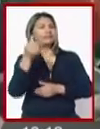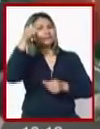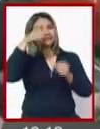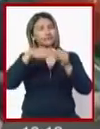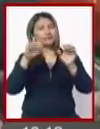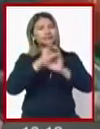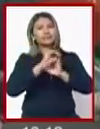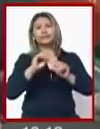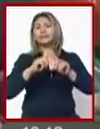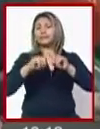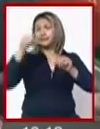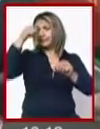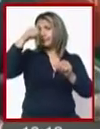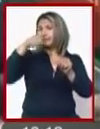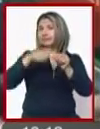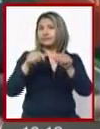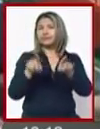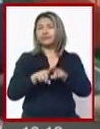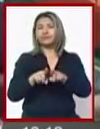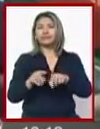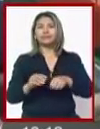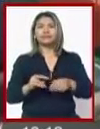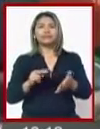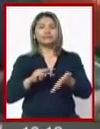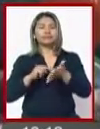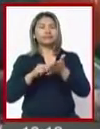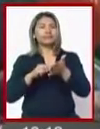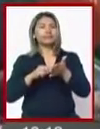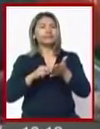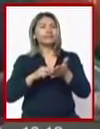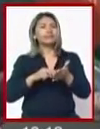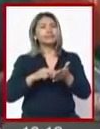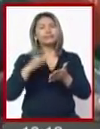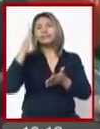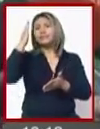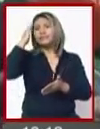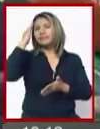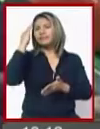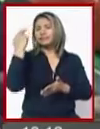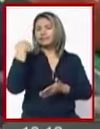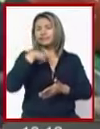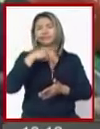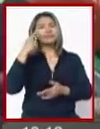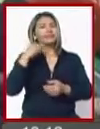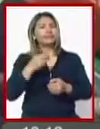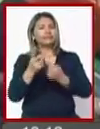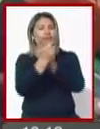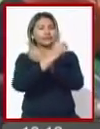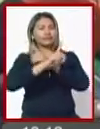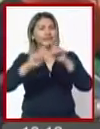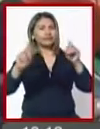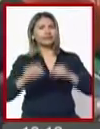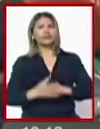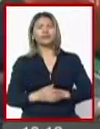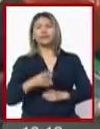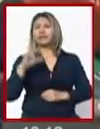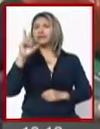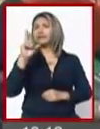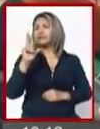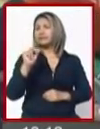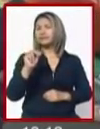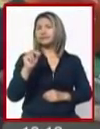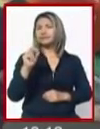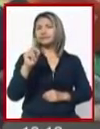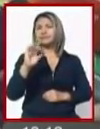recuerdan, pero recordamos, y esto permite reflexionar, que nosotros debemos apostar por la democracia y no por las